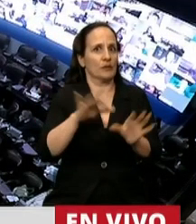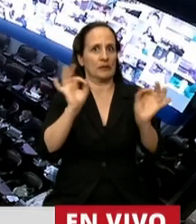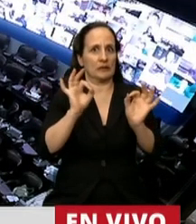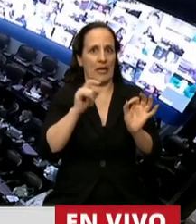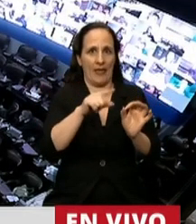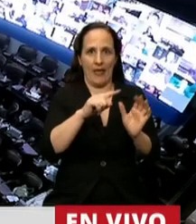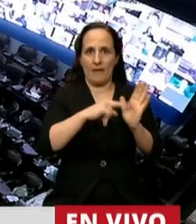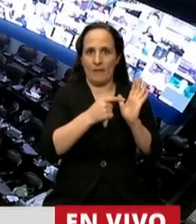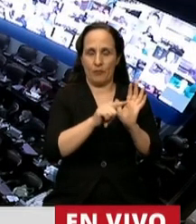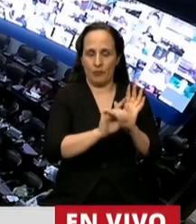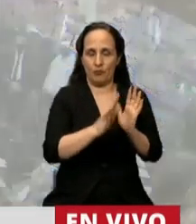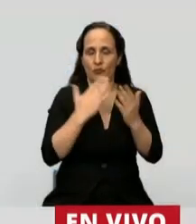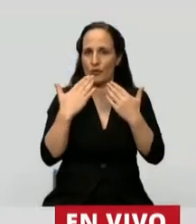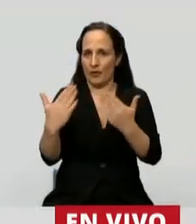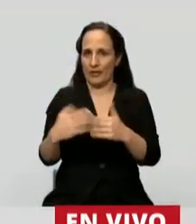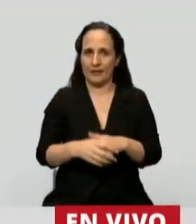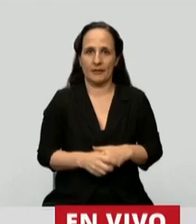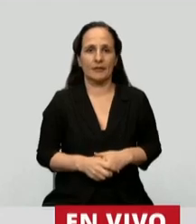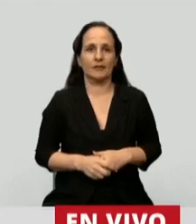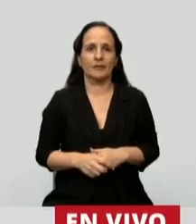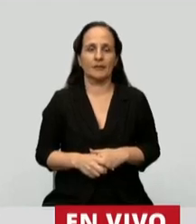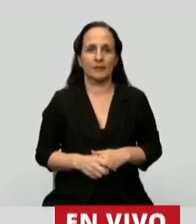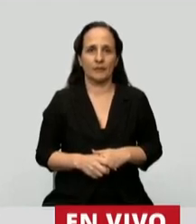artículo. Gracias.